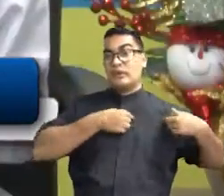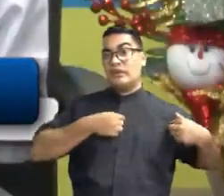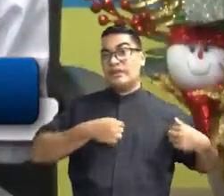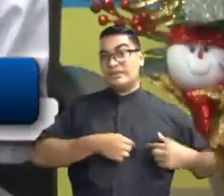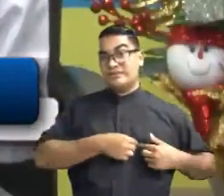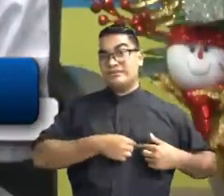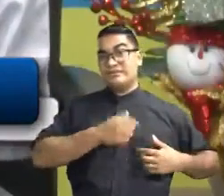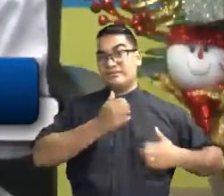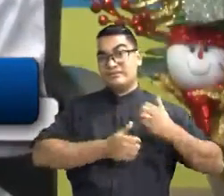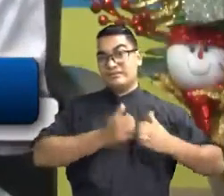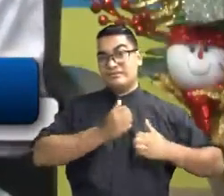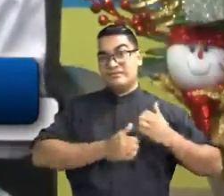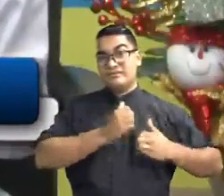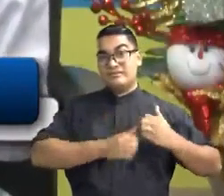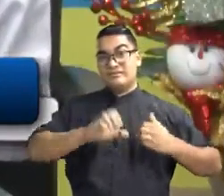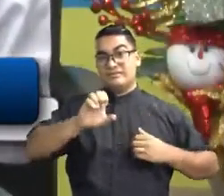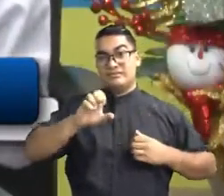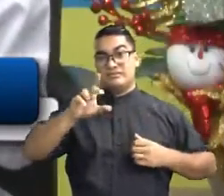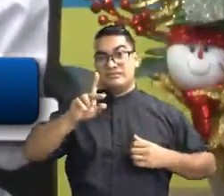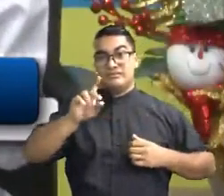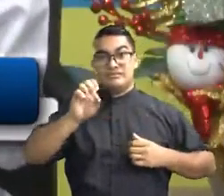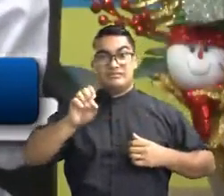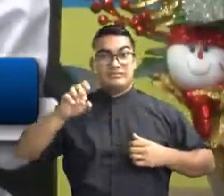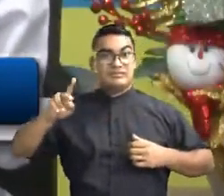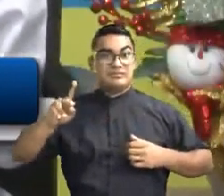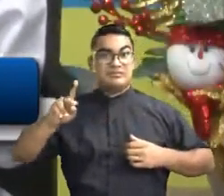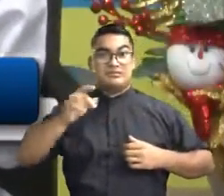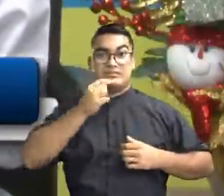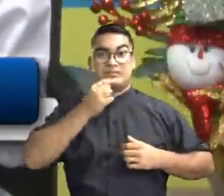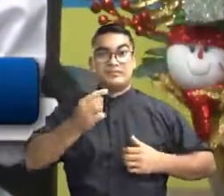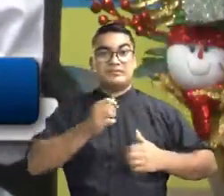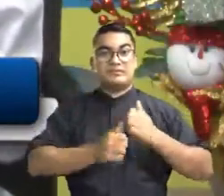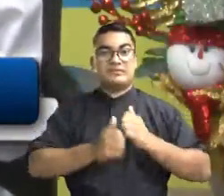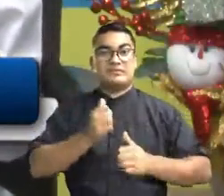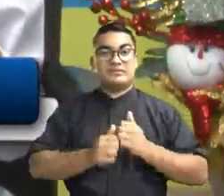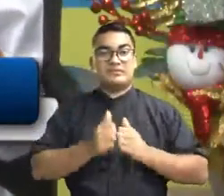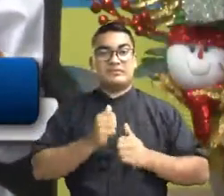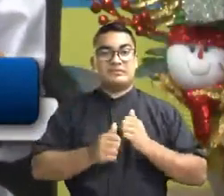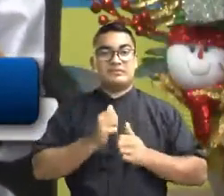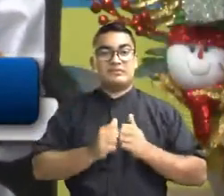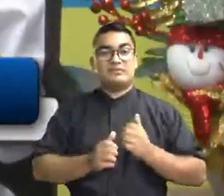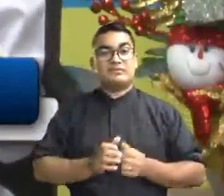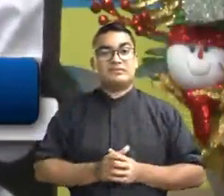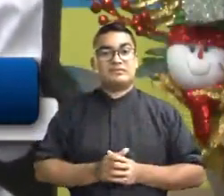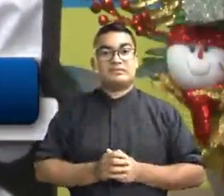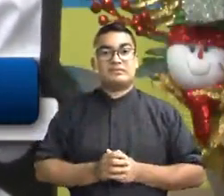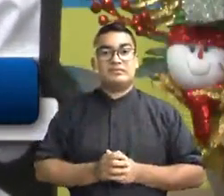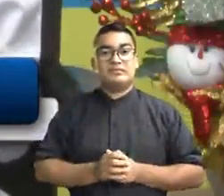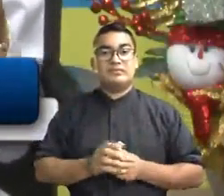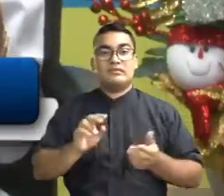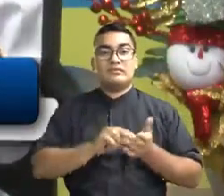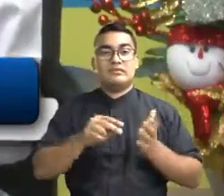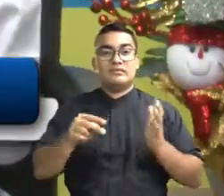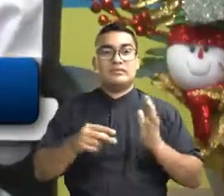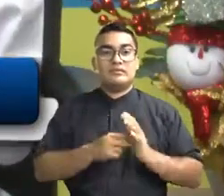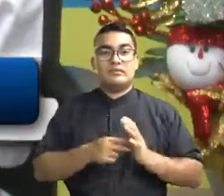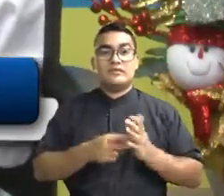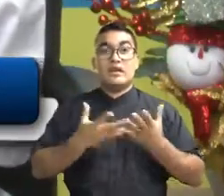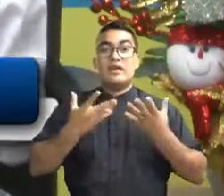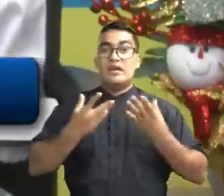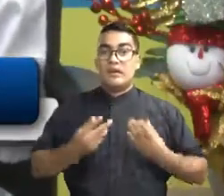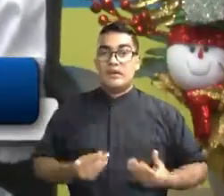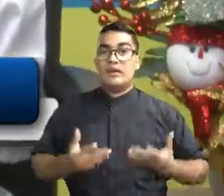el EPOC es la parte cardiovascular, porque como le digo, otra complicación es que ellos nos hagan hipertensión pulmonar. Y haciendo hipertensión pulmonar vamos a tener